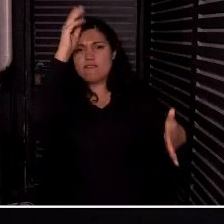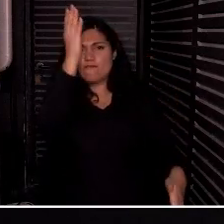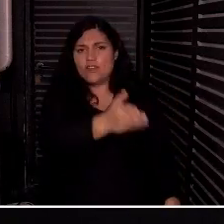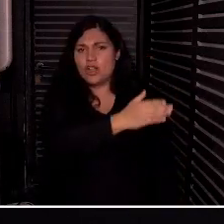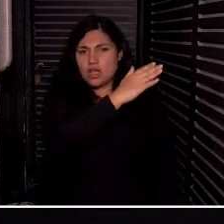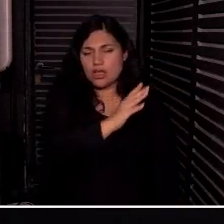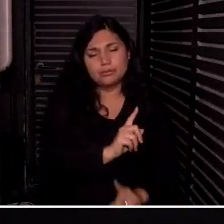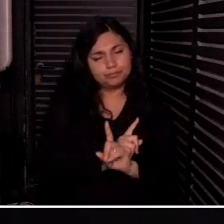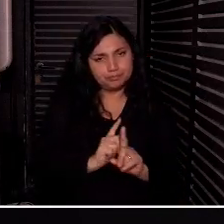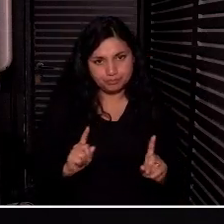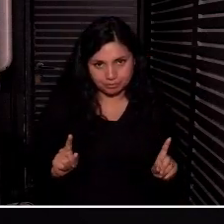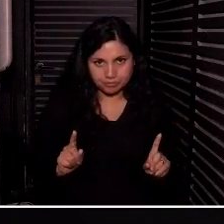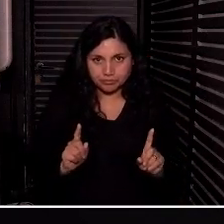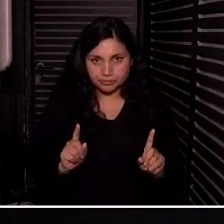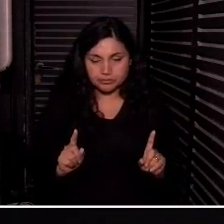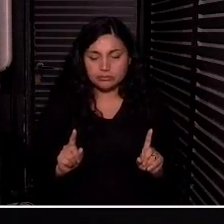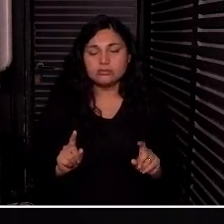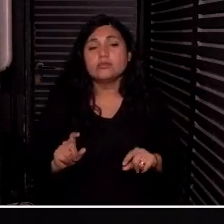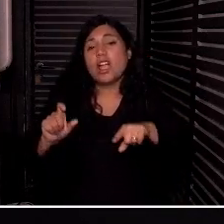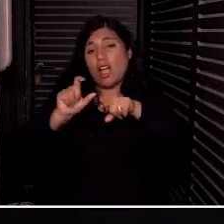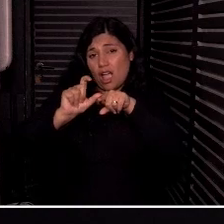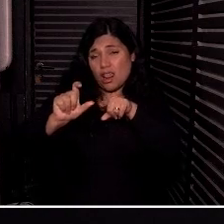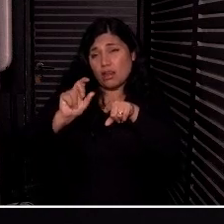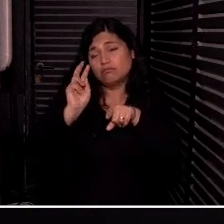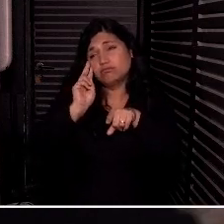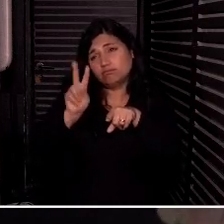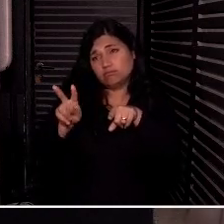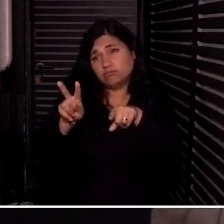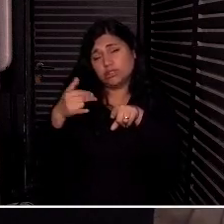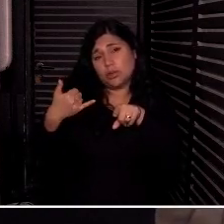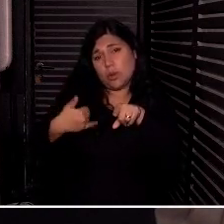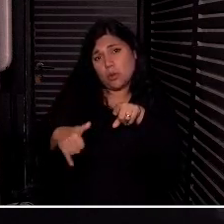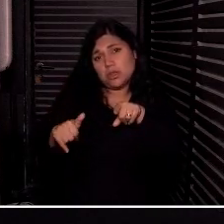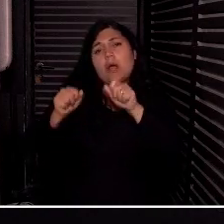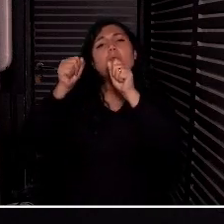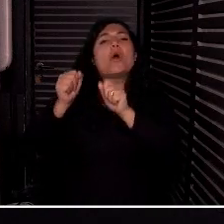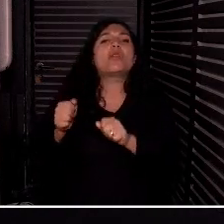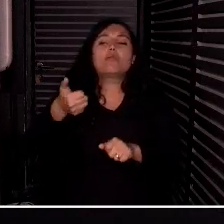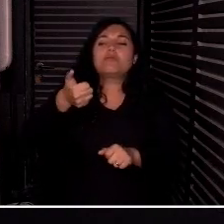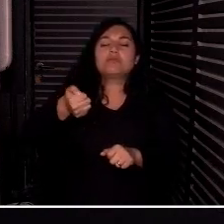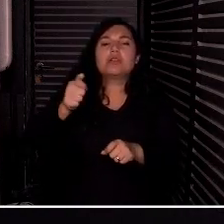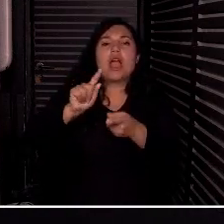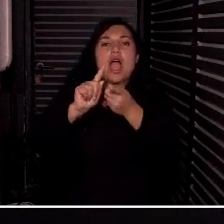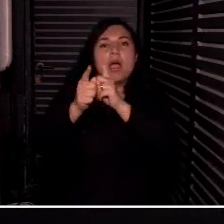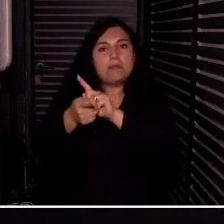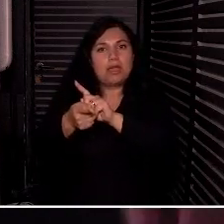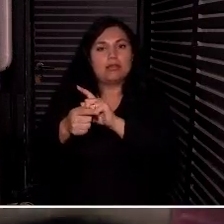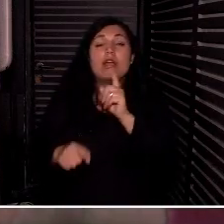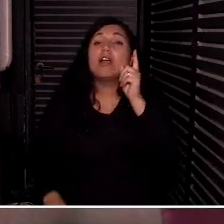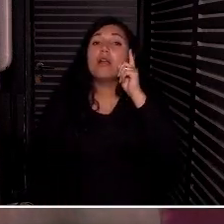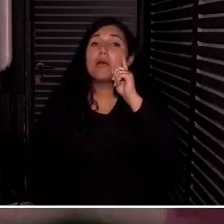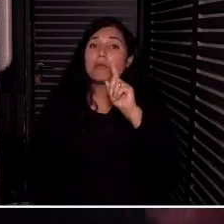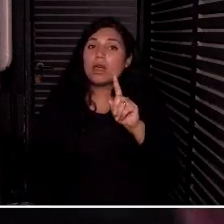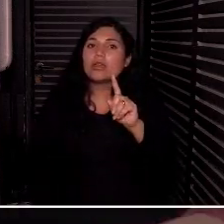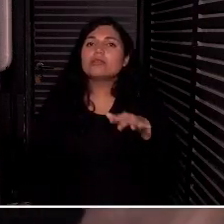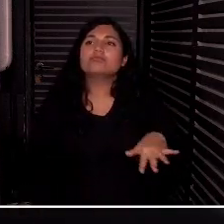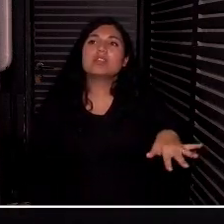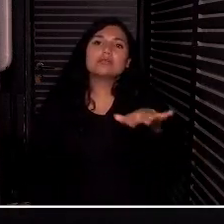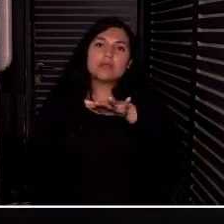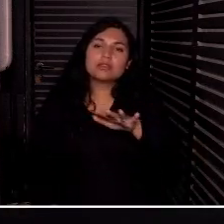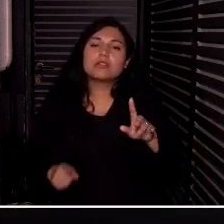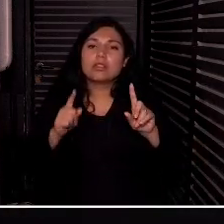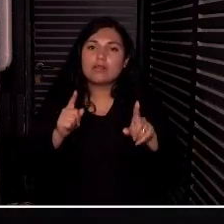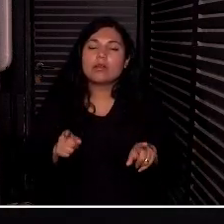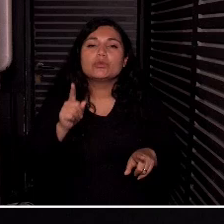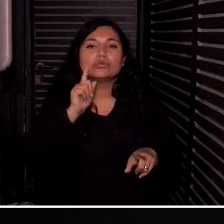cambiar de canal quizás Pero al menos tenemos esa opción si no tenemos eso no tenemos ningún espacio ni siquiera para